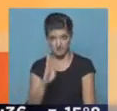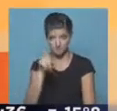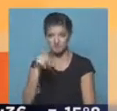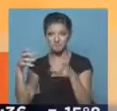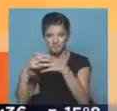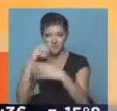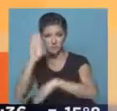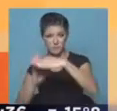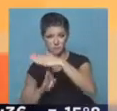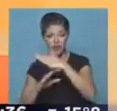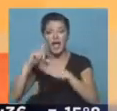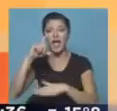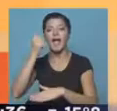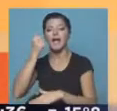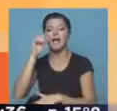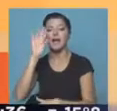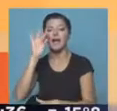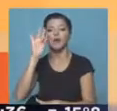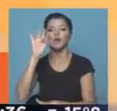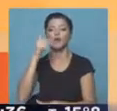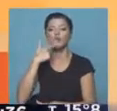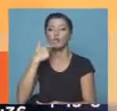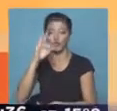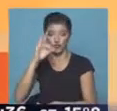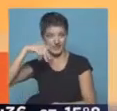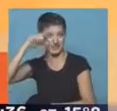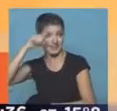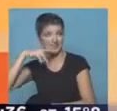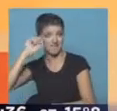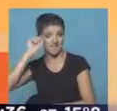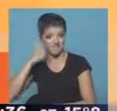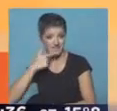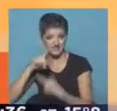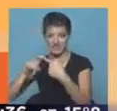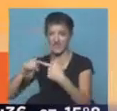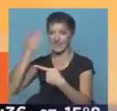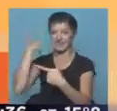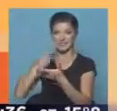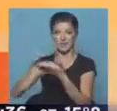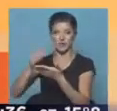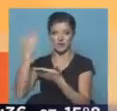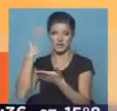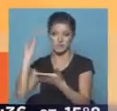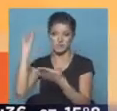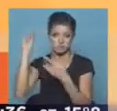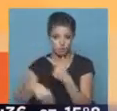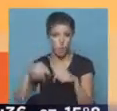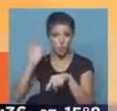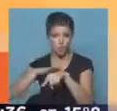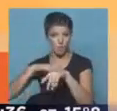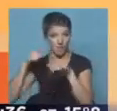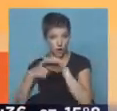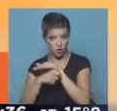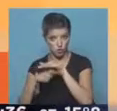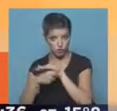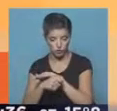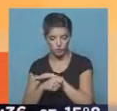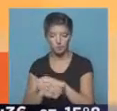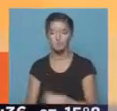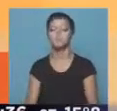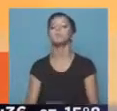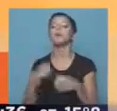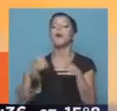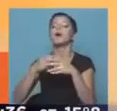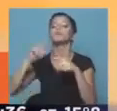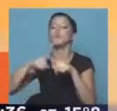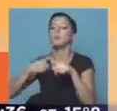Henrique Cardoso, y también de Aécio Neves, el senador que cayó en desgracia justamente por toda esta trama de corrupción. Es un partido paulista,